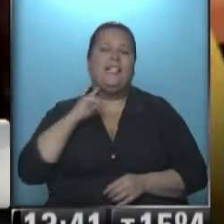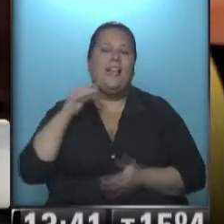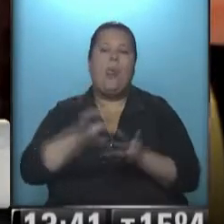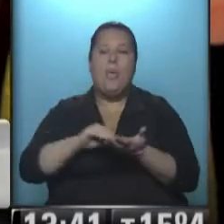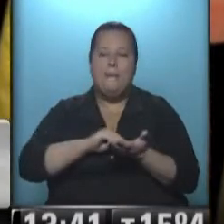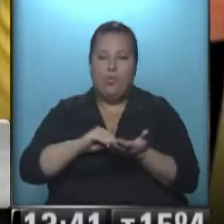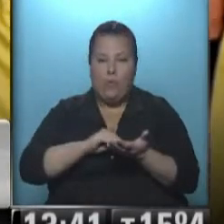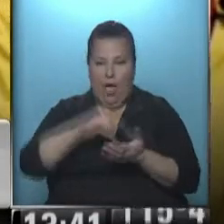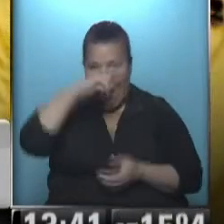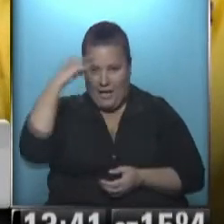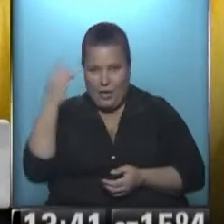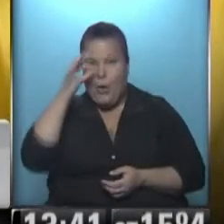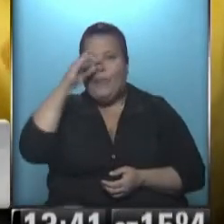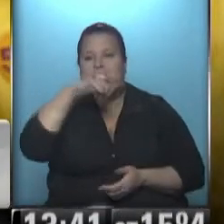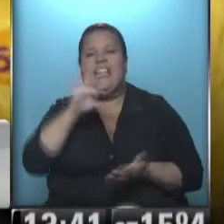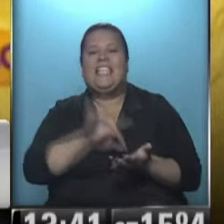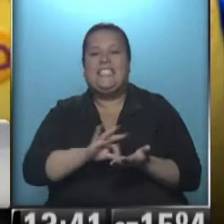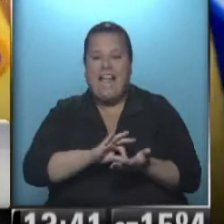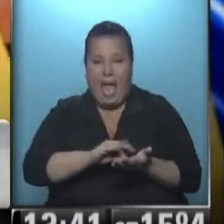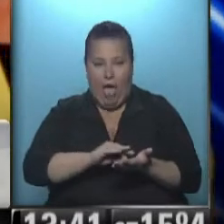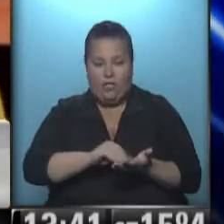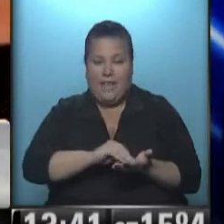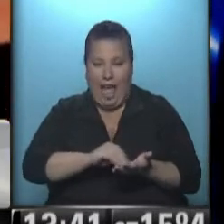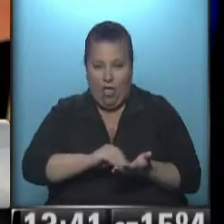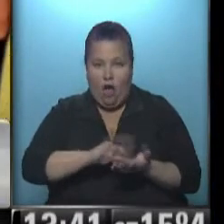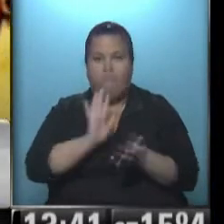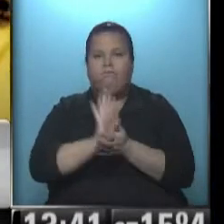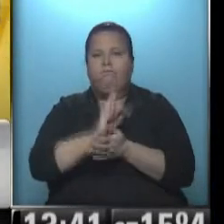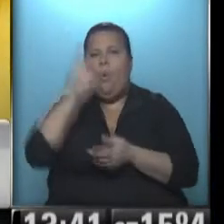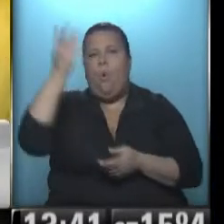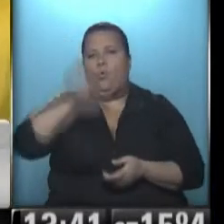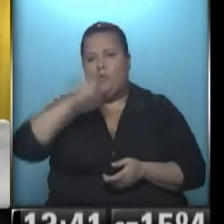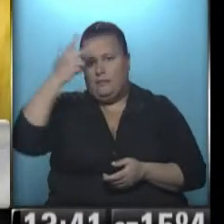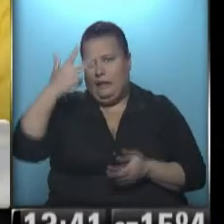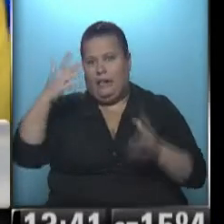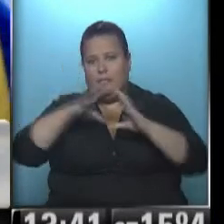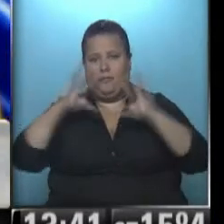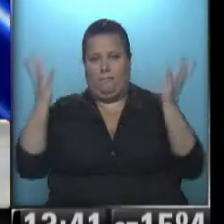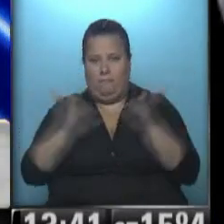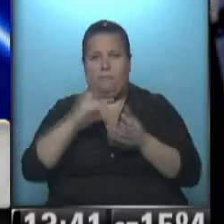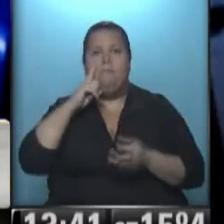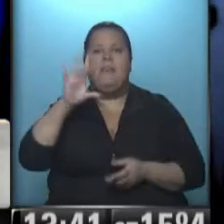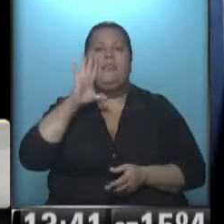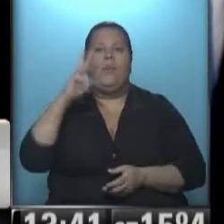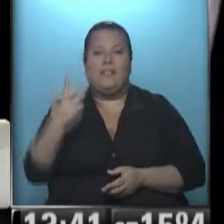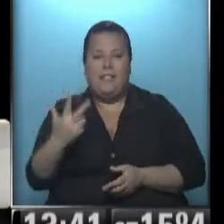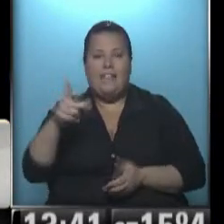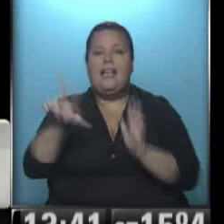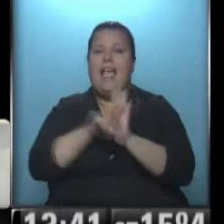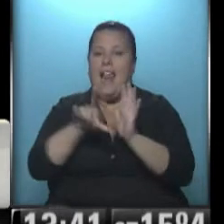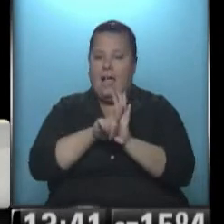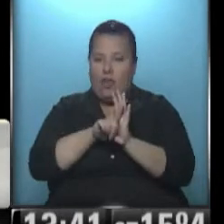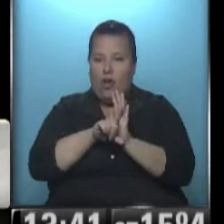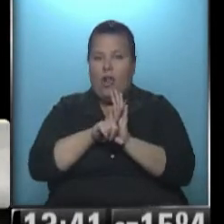diputados nacionales, 27 senadores, es decir, un tercio de la Cámara Alta, y 1.053